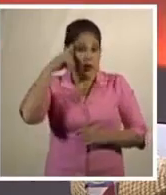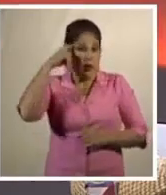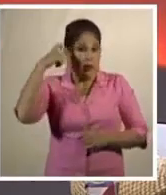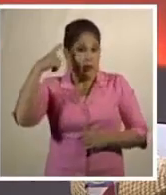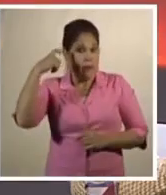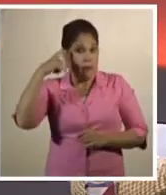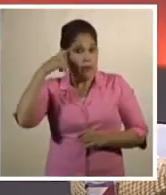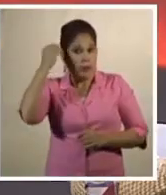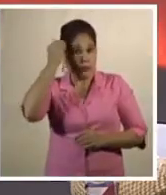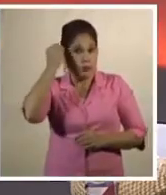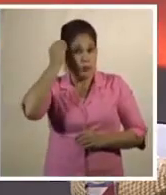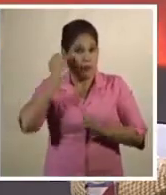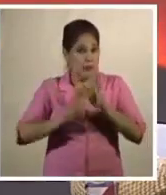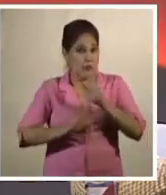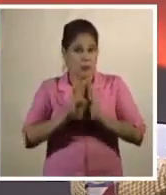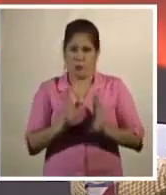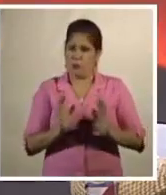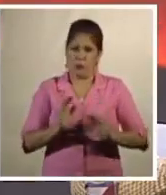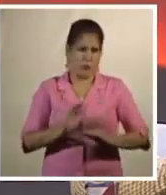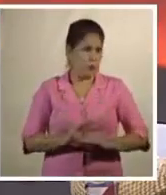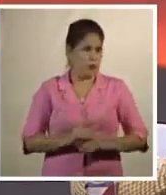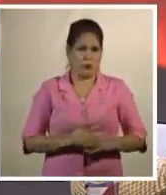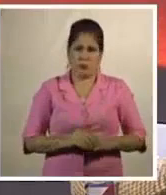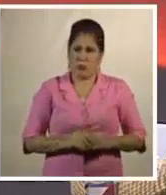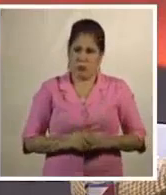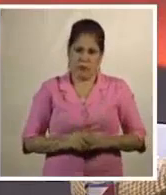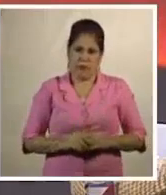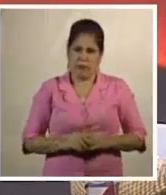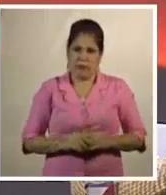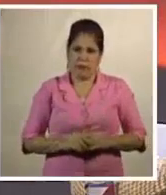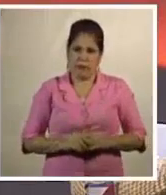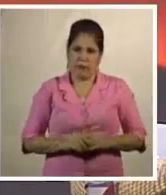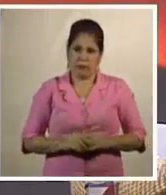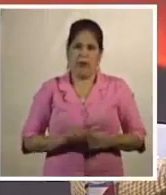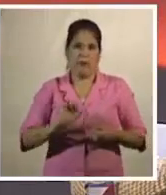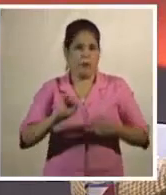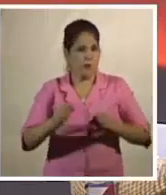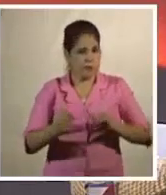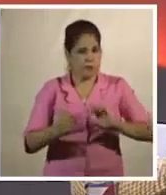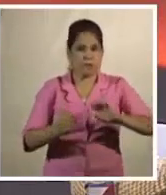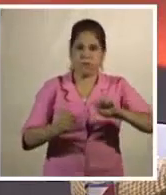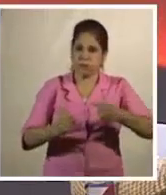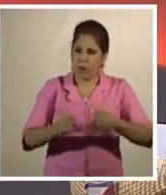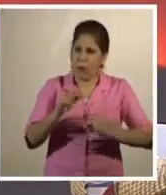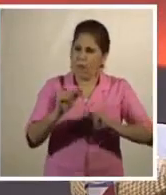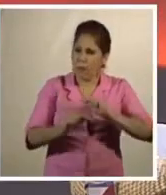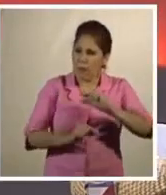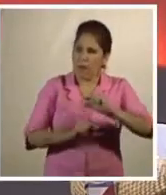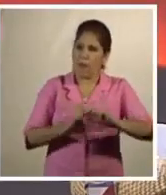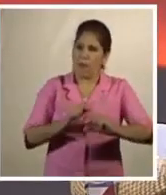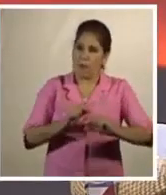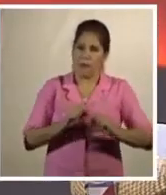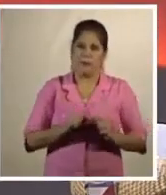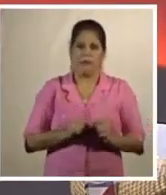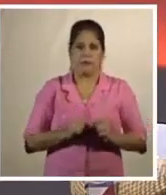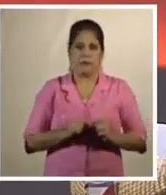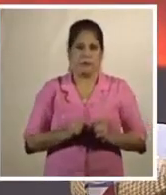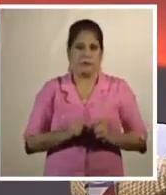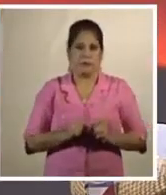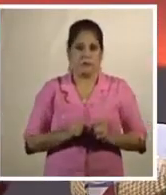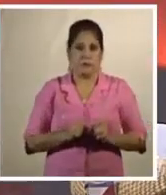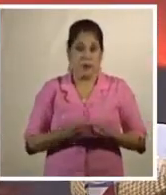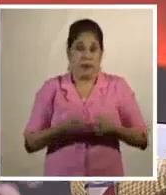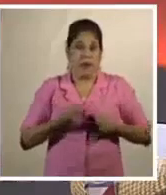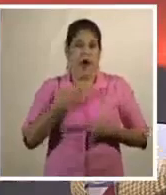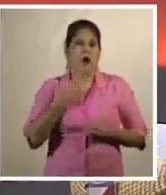desarrollo subjetivo de ese niño se va a alterar realmente incluso puede ser dramático entonces hay que regularlo tiene que ser poco el tiempo porque